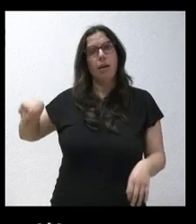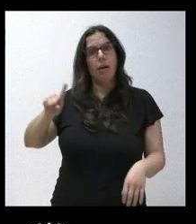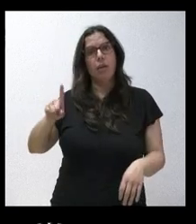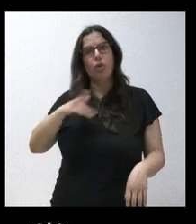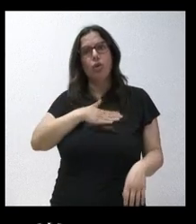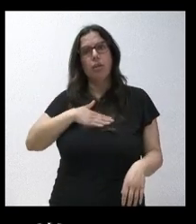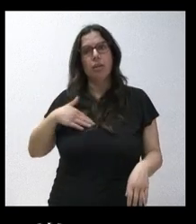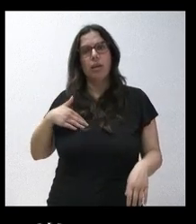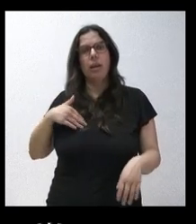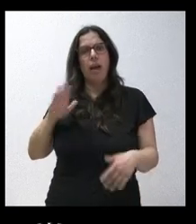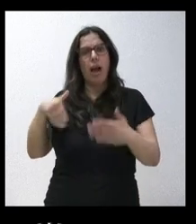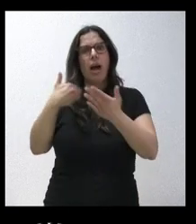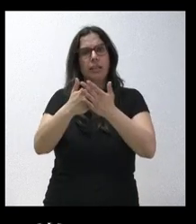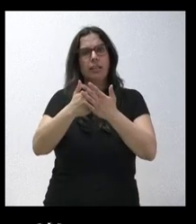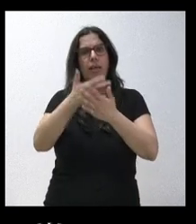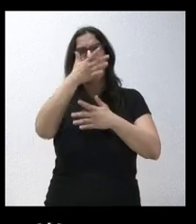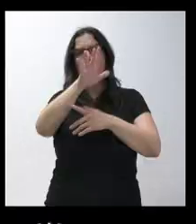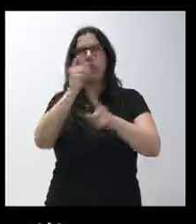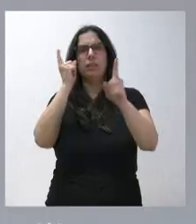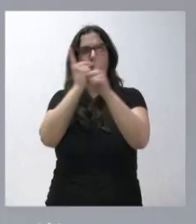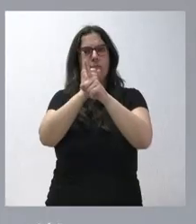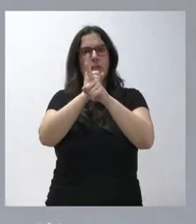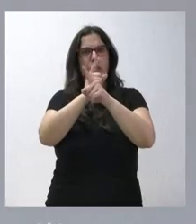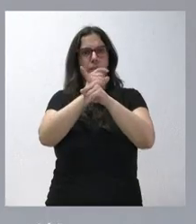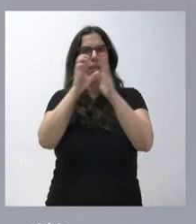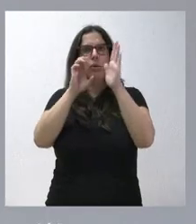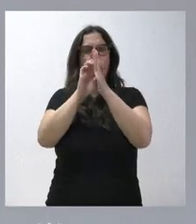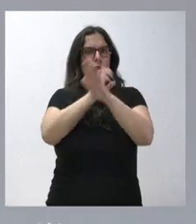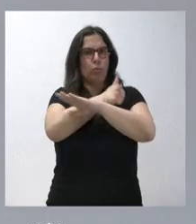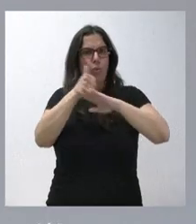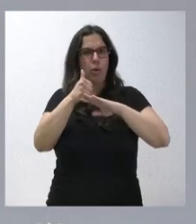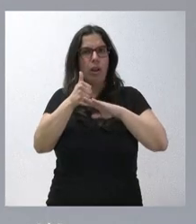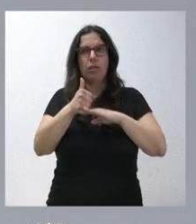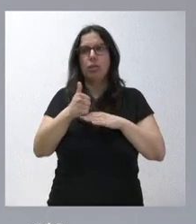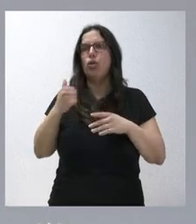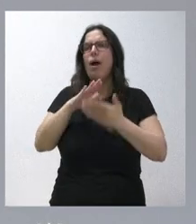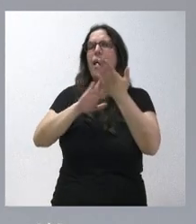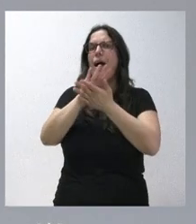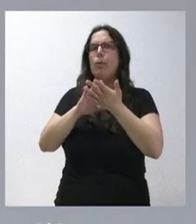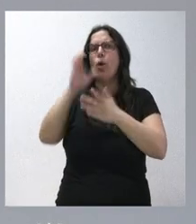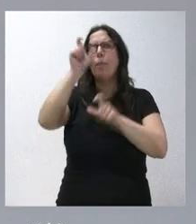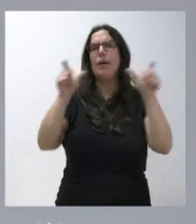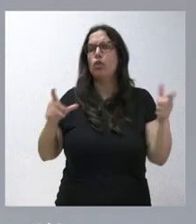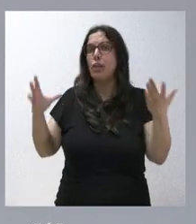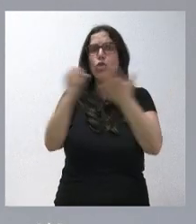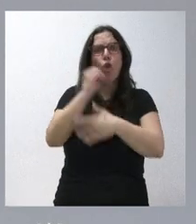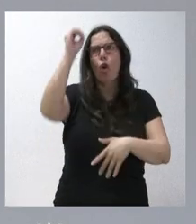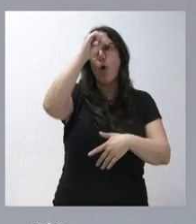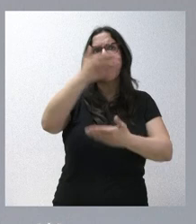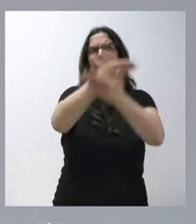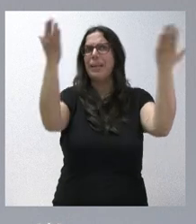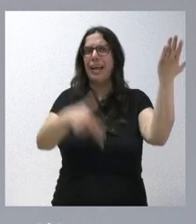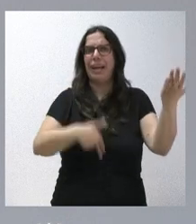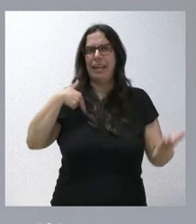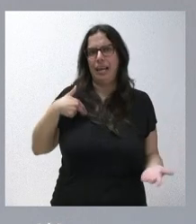incluso llegar al constitucional para me refiero a todas las personas que opinan en general a todas las personas que están opinando sobre el